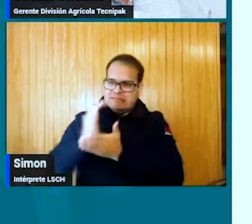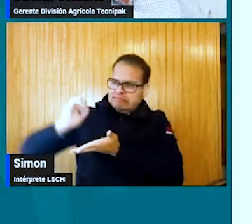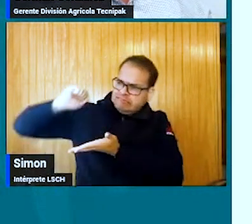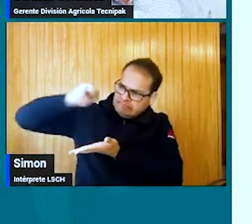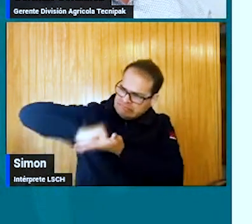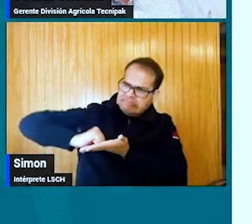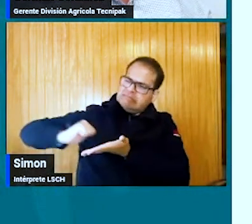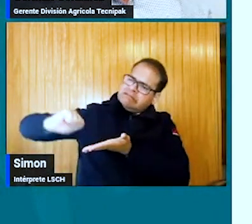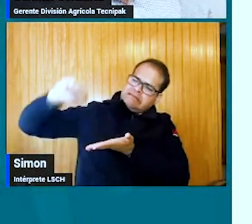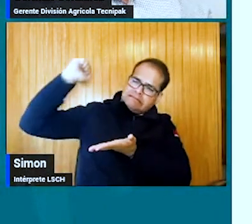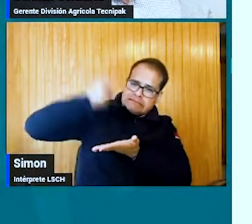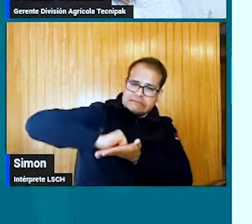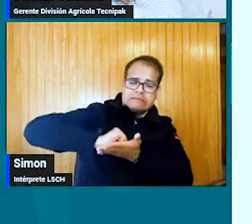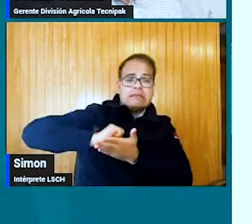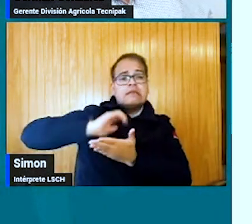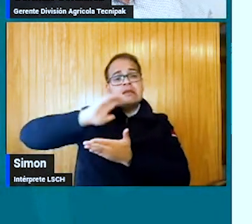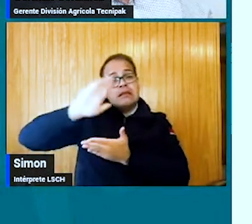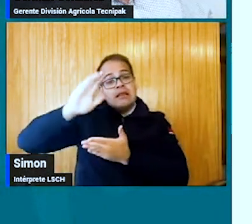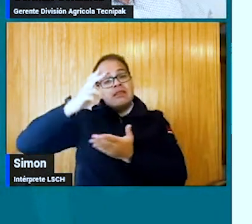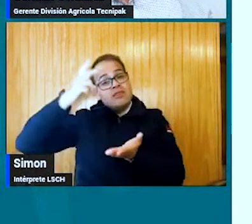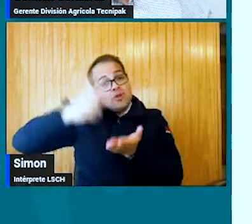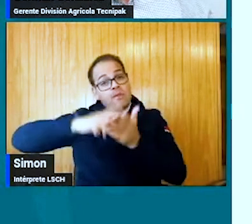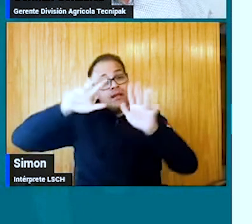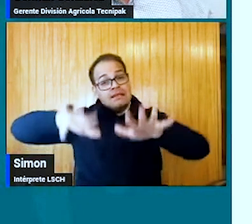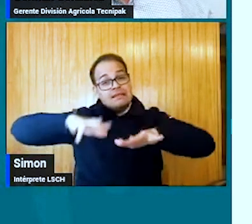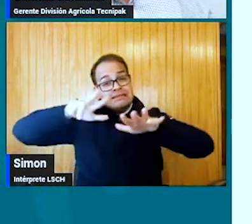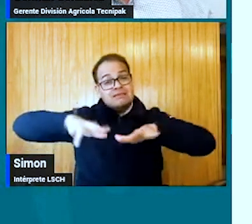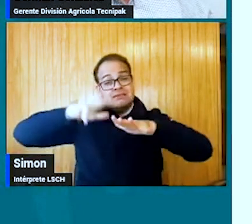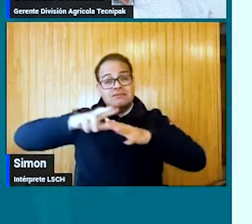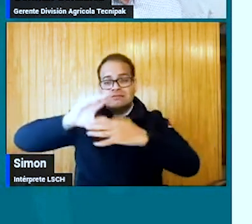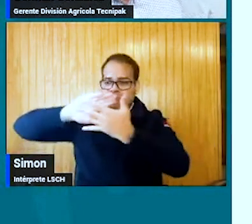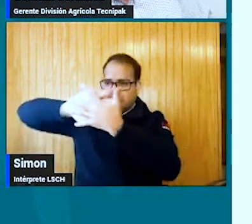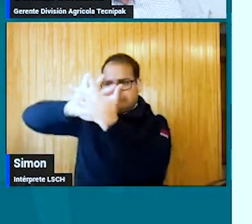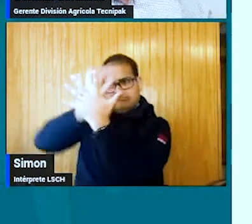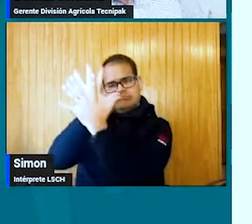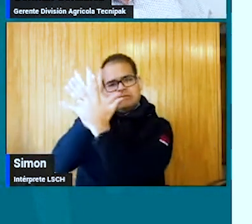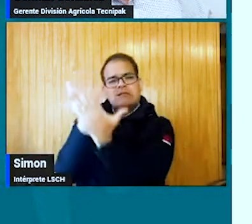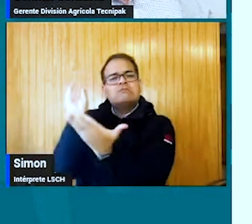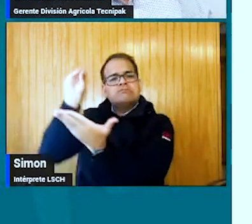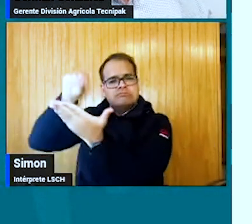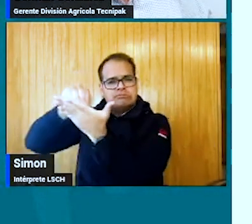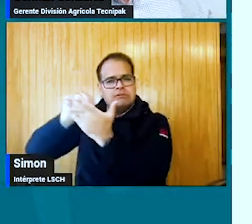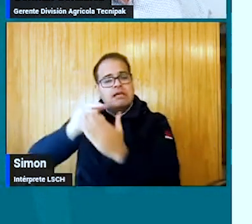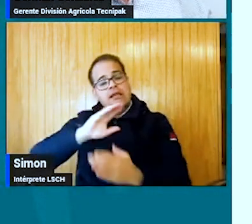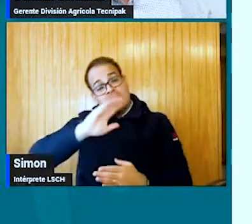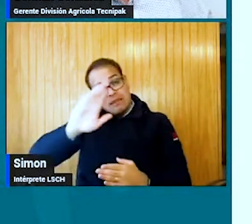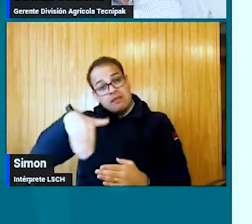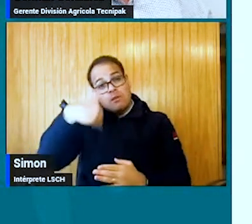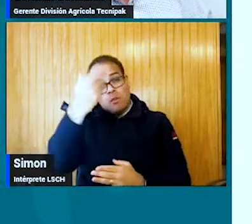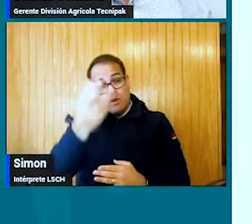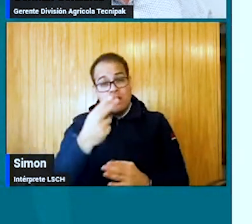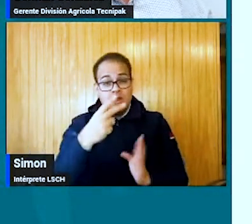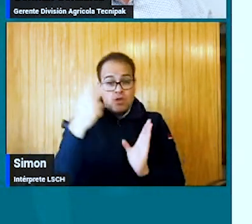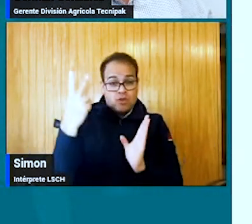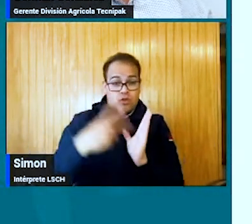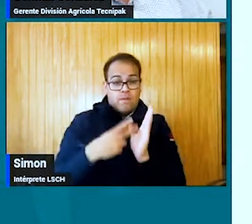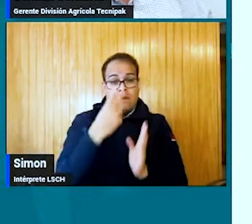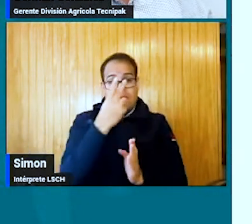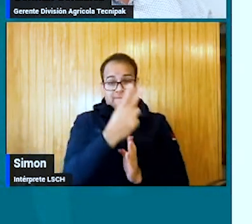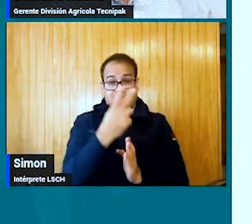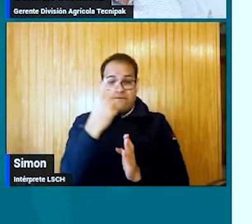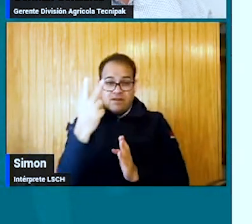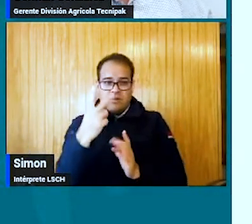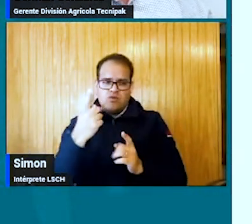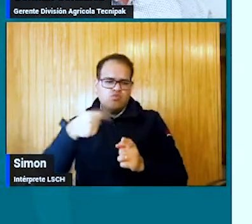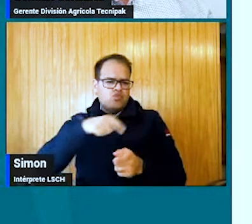empezamos con la multiaspa y ya el 2022 creo que nosotros vendemos alrededor de 180, 200